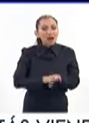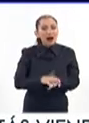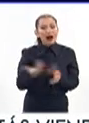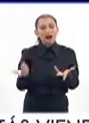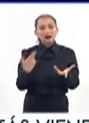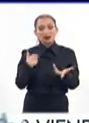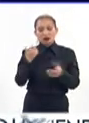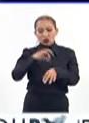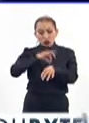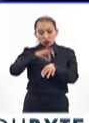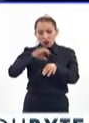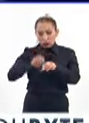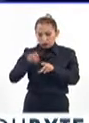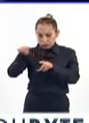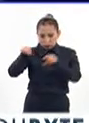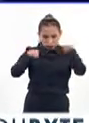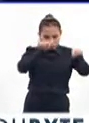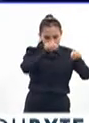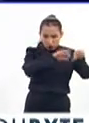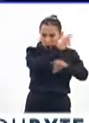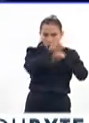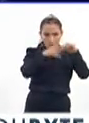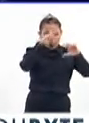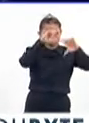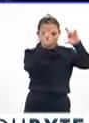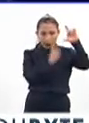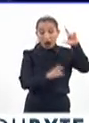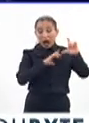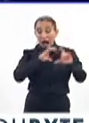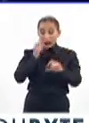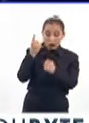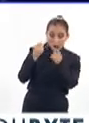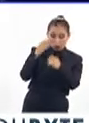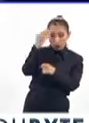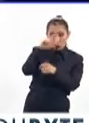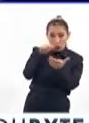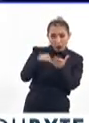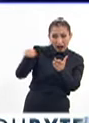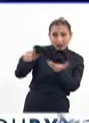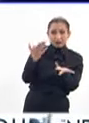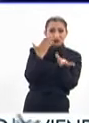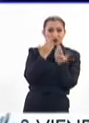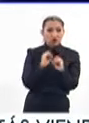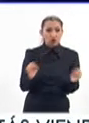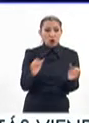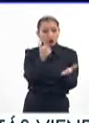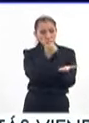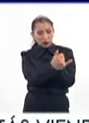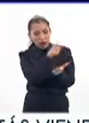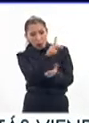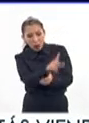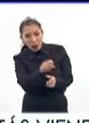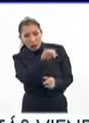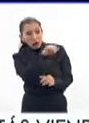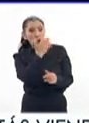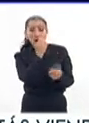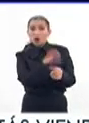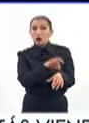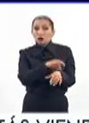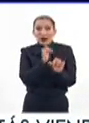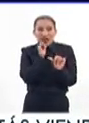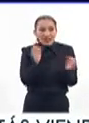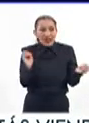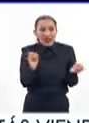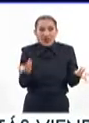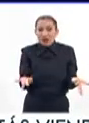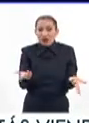mejor distribución de los médicos. Hay zonas, todos lo sabemos, hay ciudades, hay poblados que no tienen un